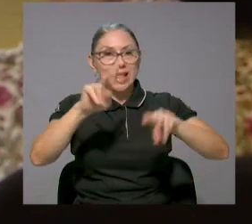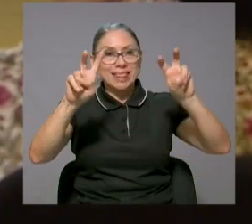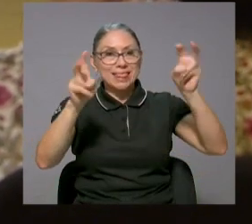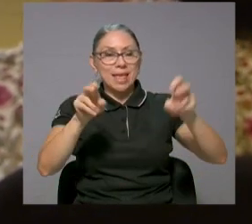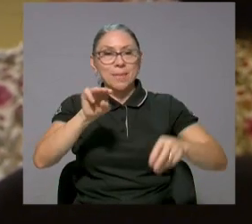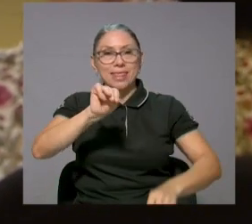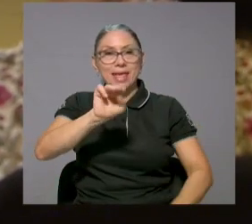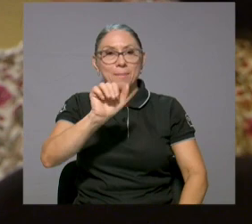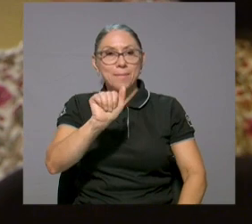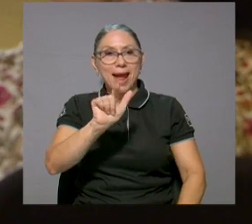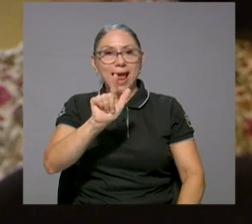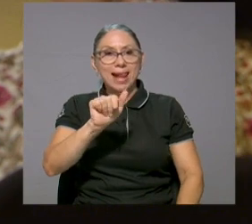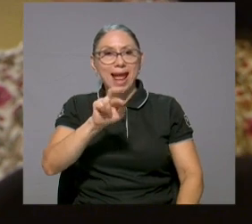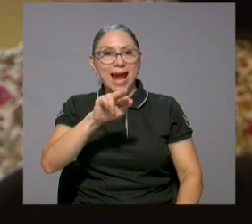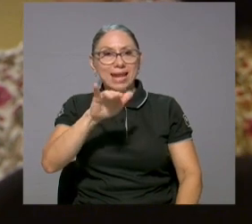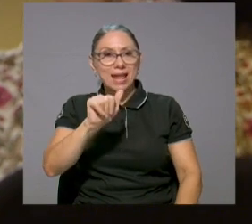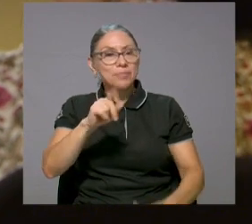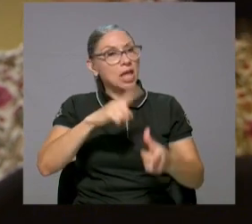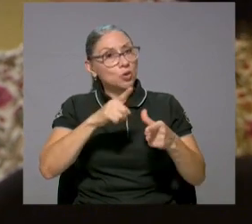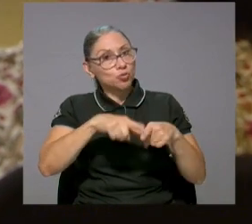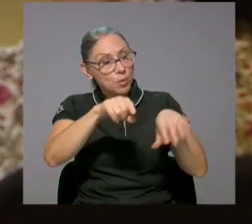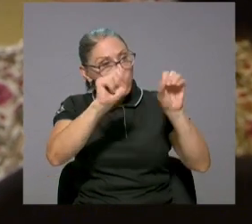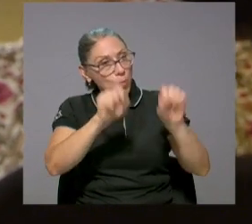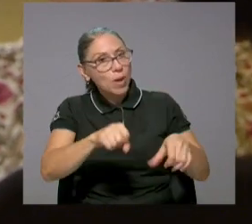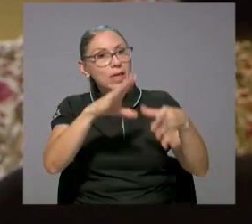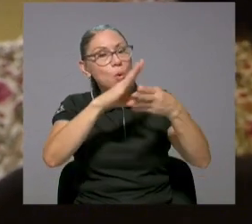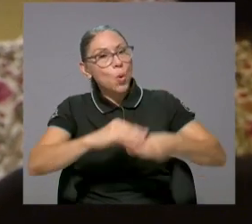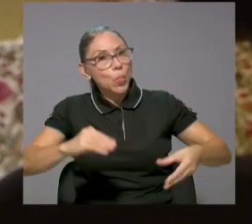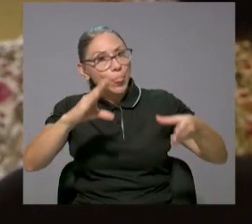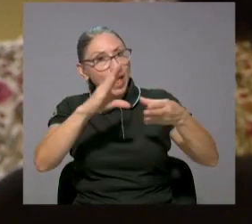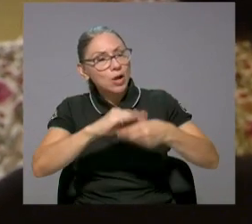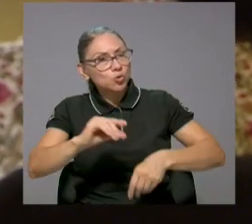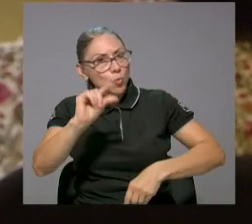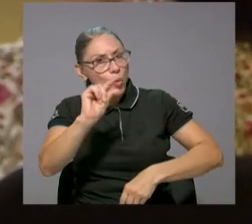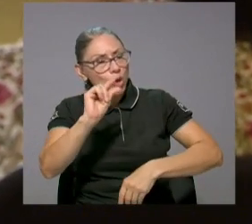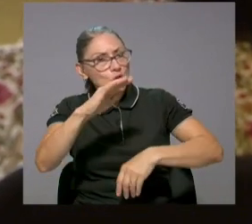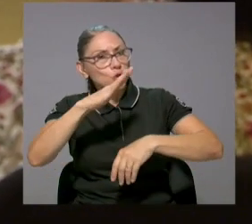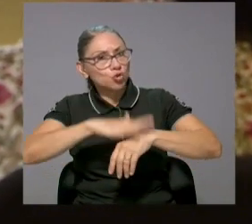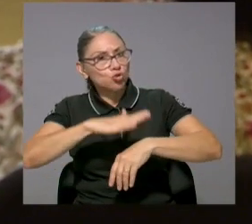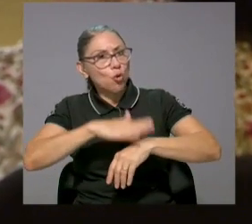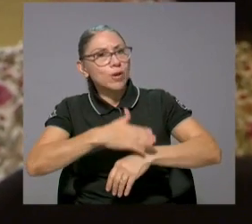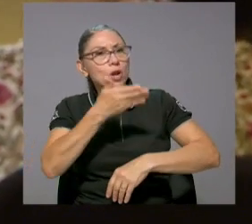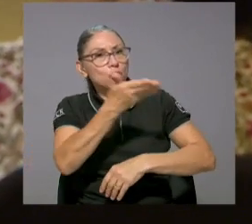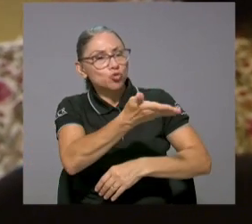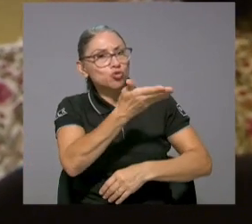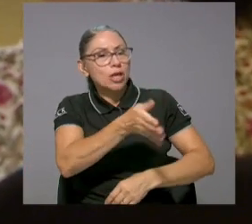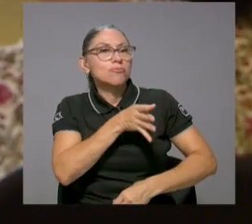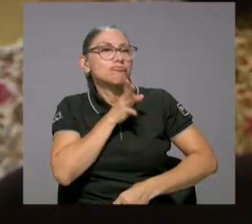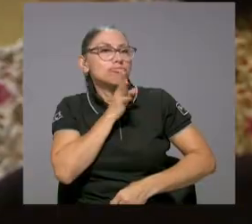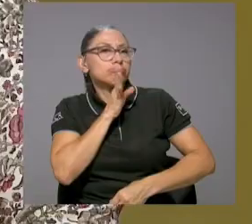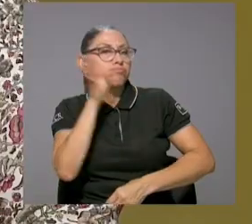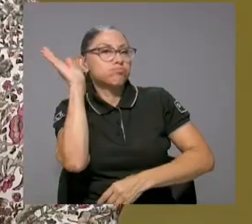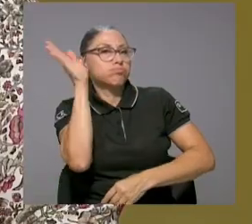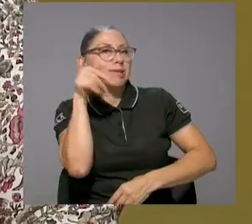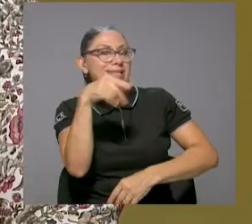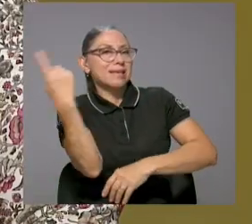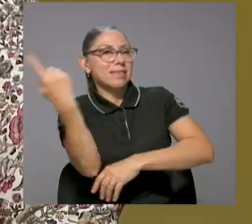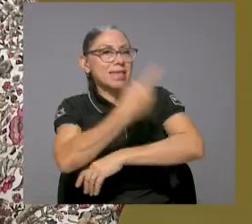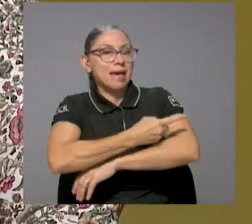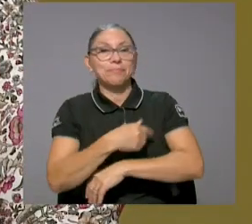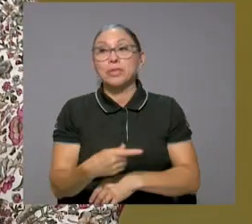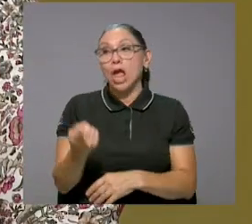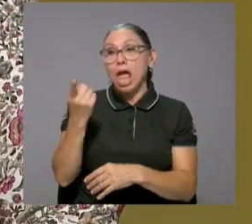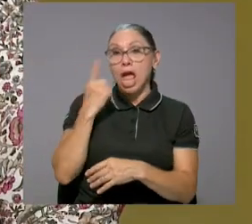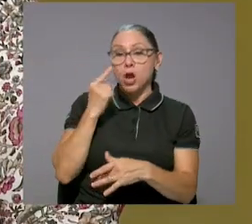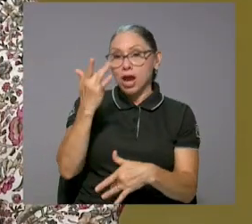si le parece, cuéntenos un poquito de lo que usted presentó ese día. Fíjese que con la